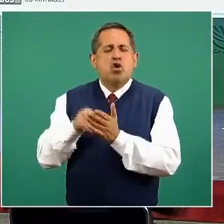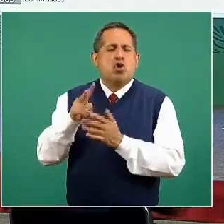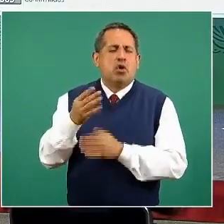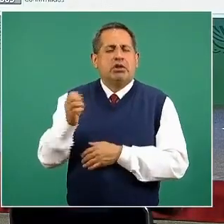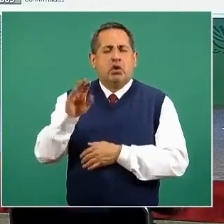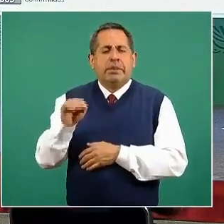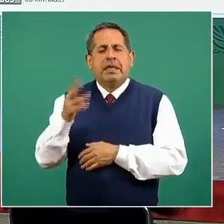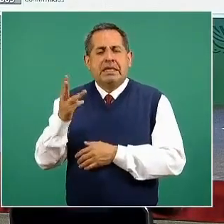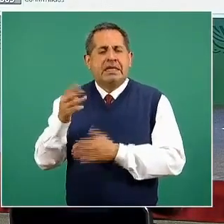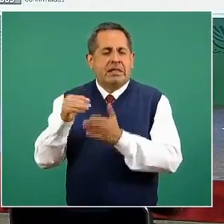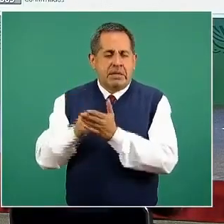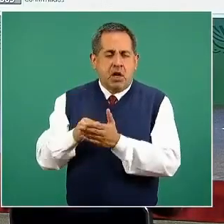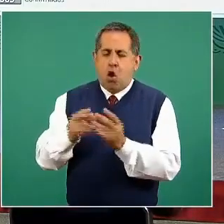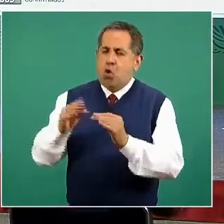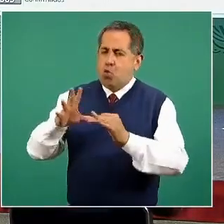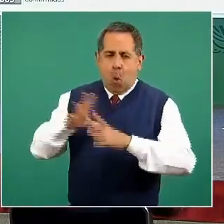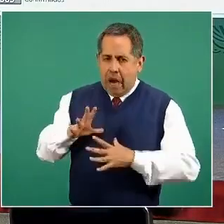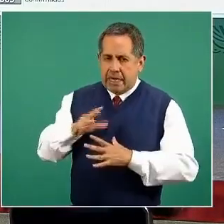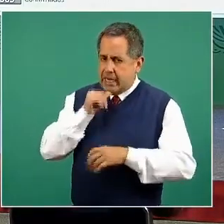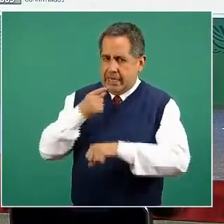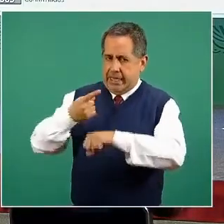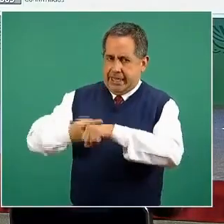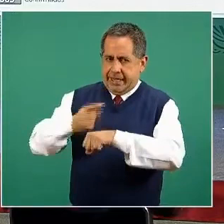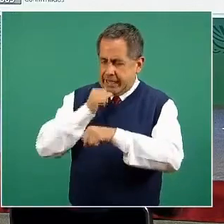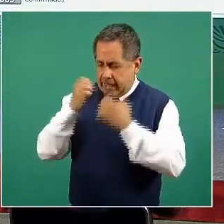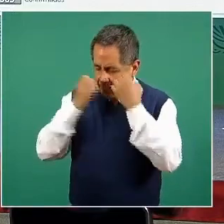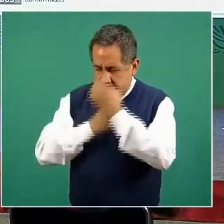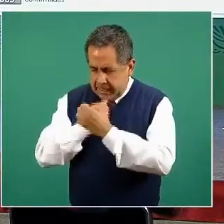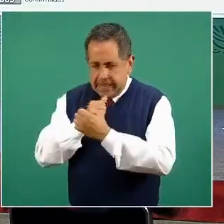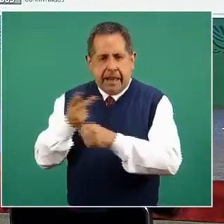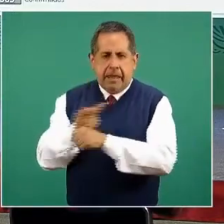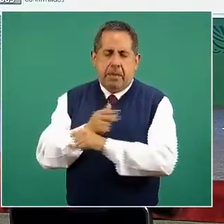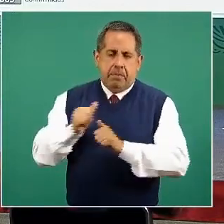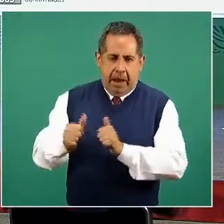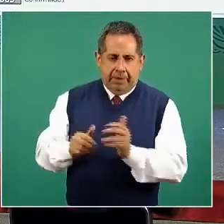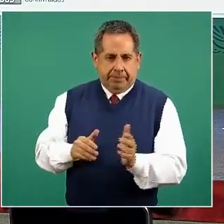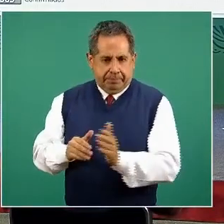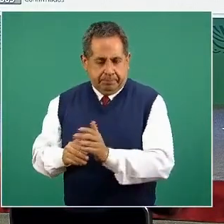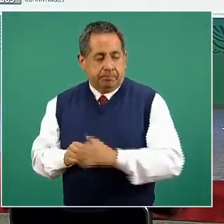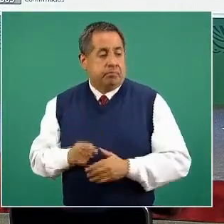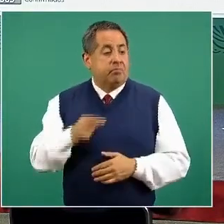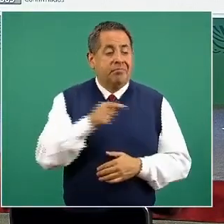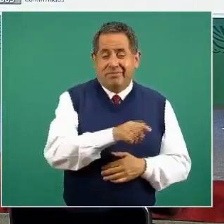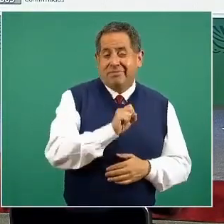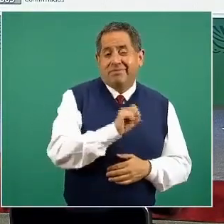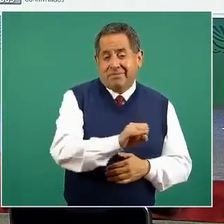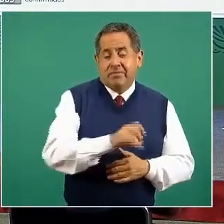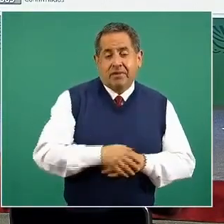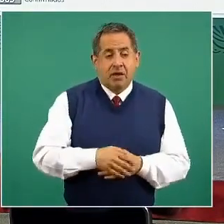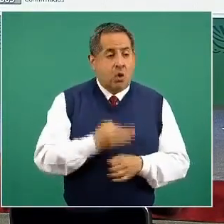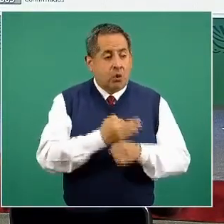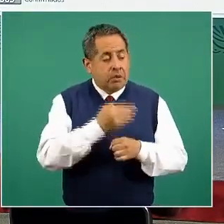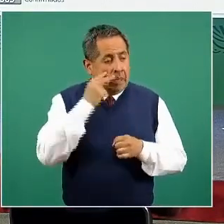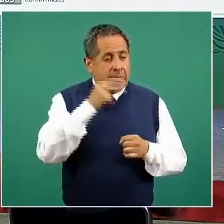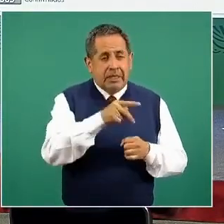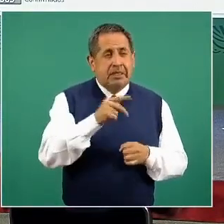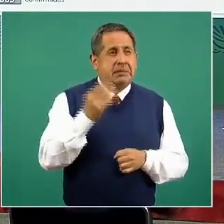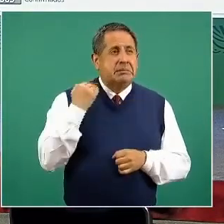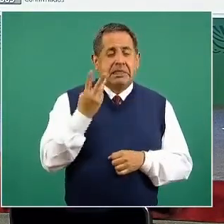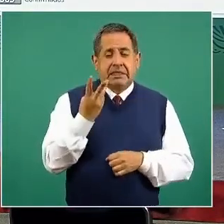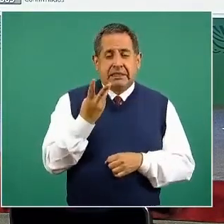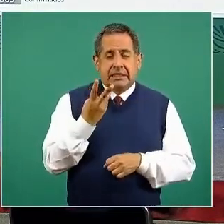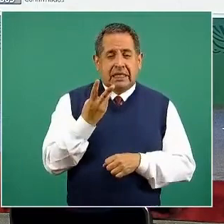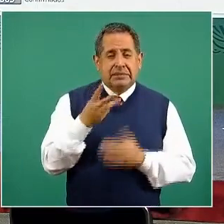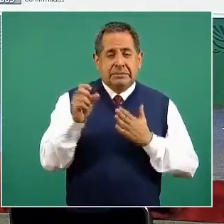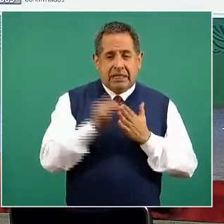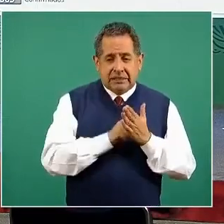1.993.000 que han dado negativo a la prueba correspondiente. El comportamiento de la curva epidémica, ya lo referíamos, prácticamente en los últimos 3 meses ha